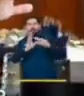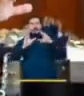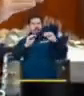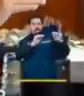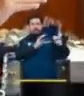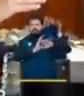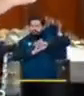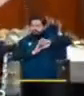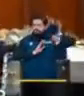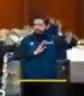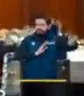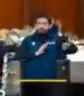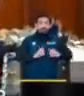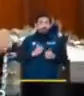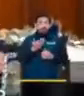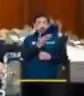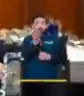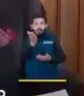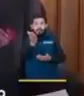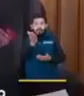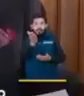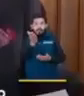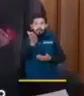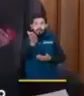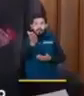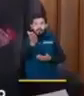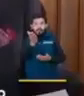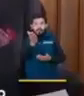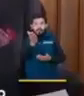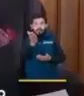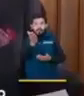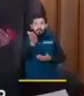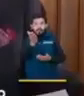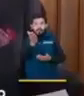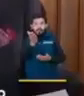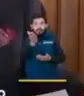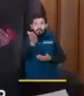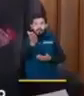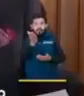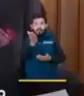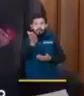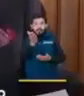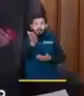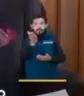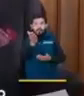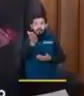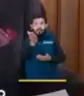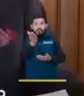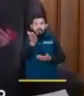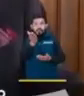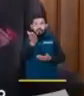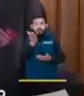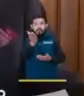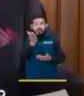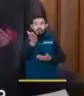tanto inventando historias. Ojo, ojo, punto clave. Aquí le